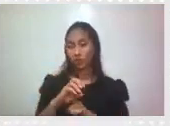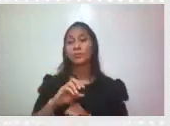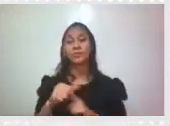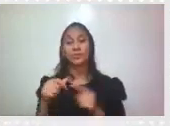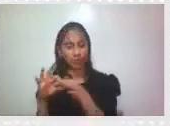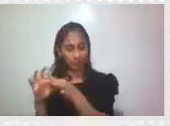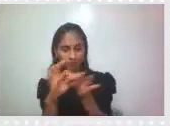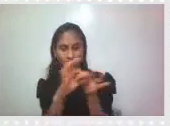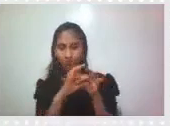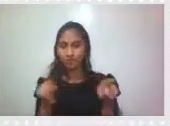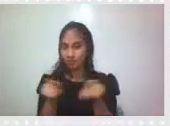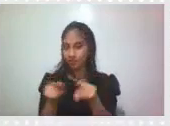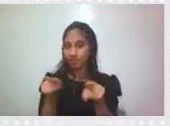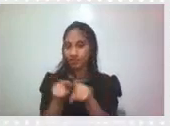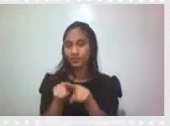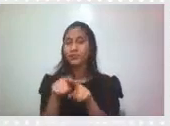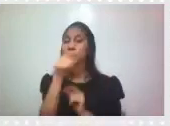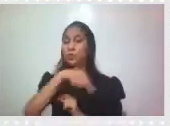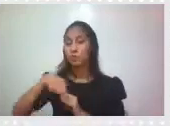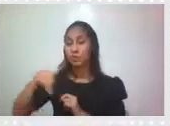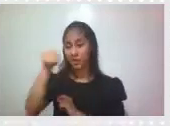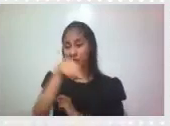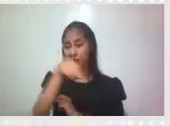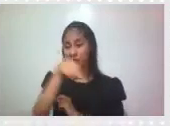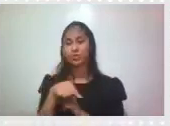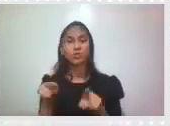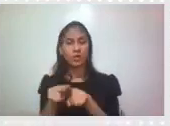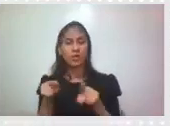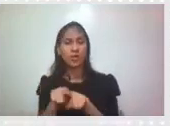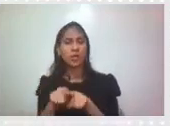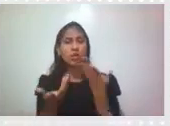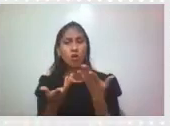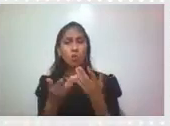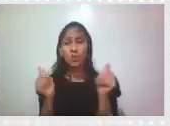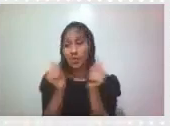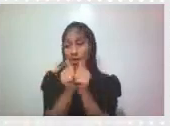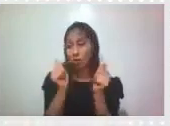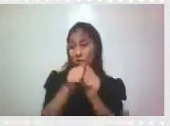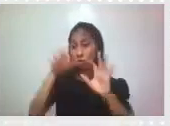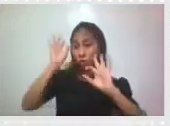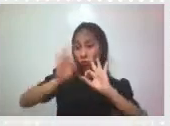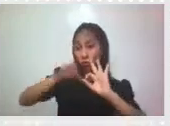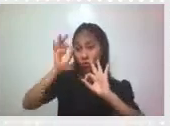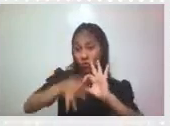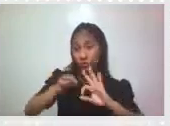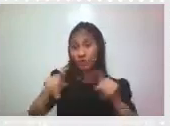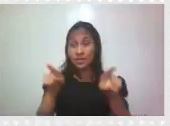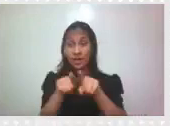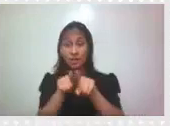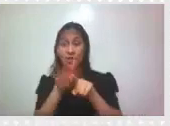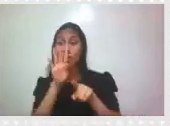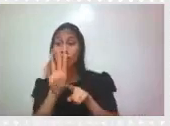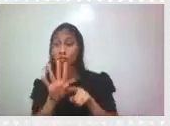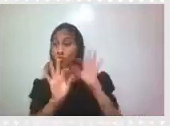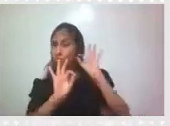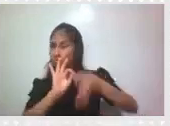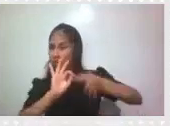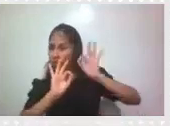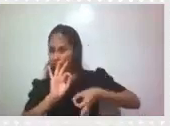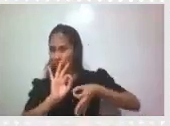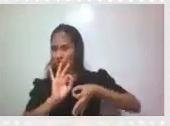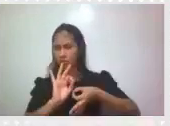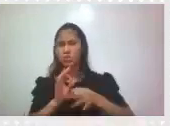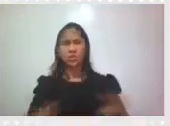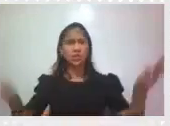del SENACE. A través de ellos estamos llegando, por ejemplo, a sus intérpretes y traductores. Es importante para nosotros